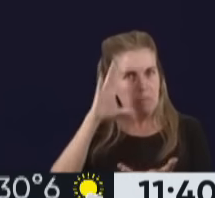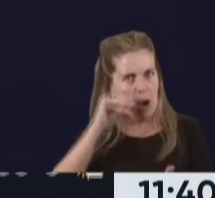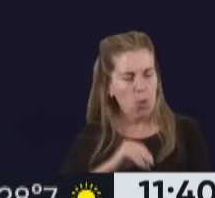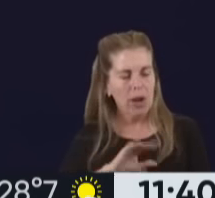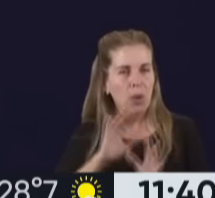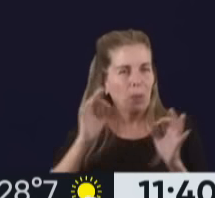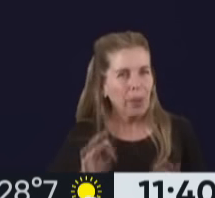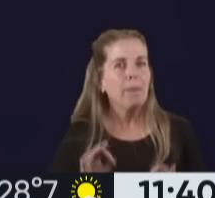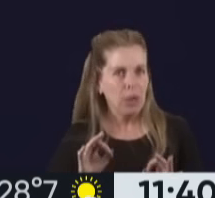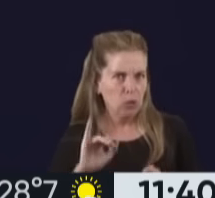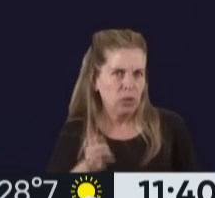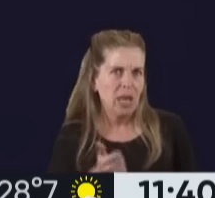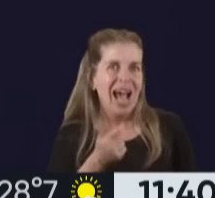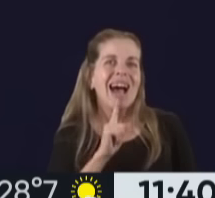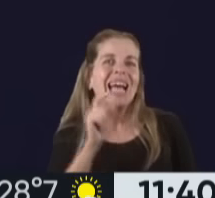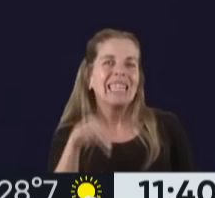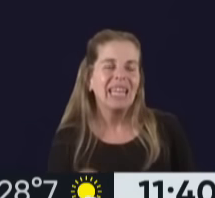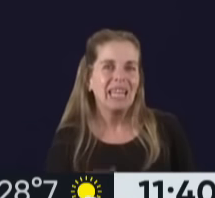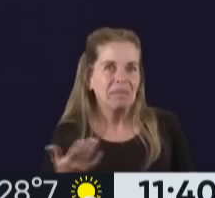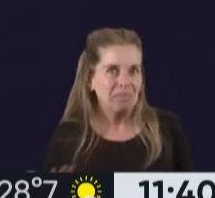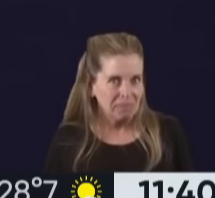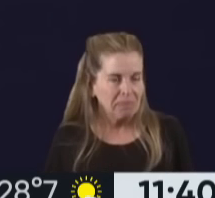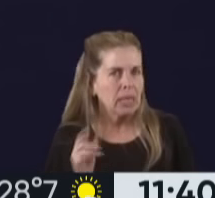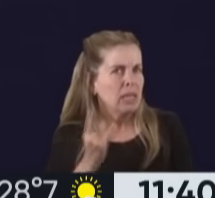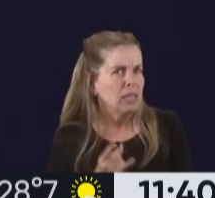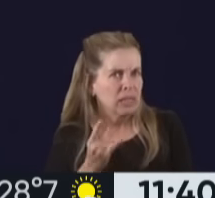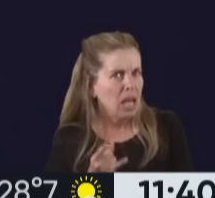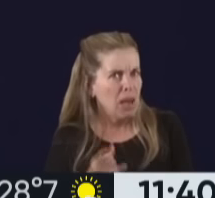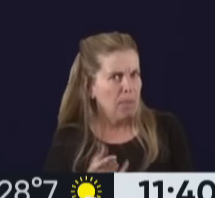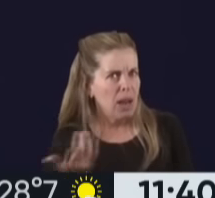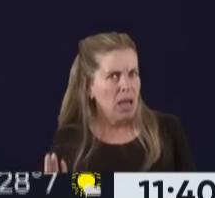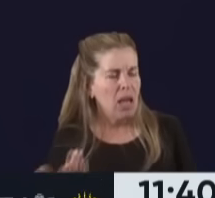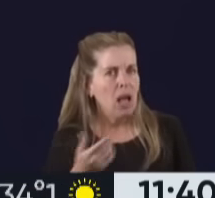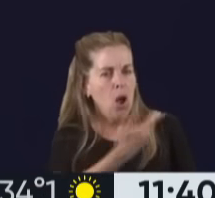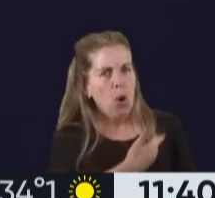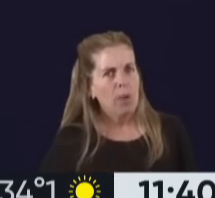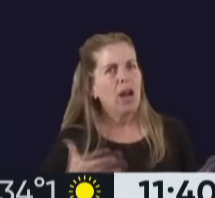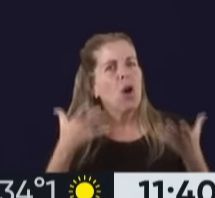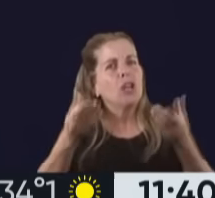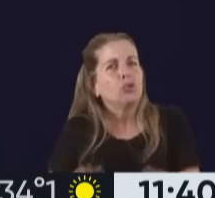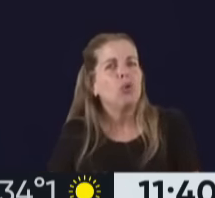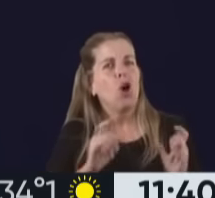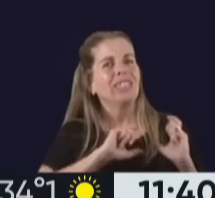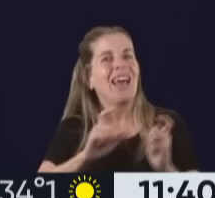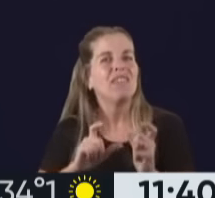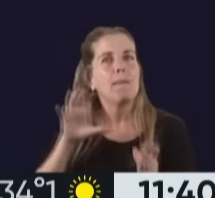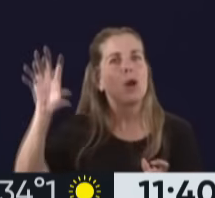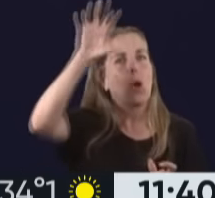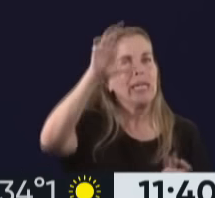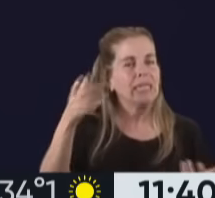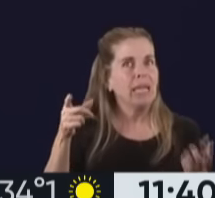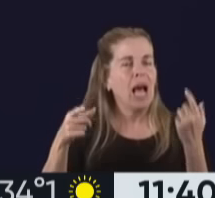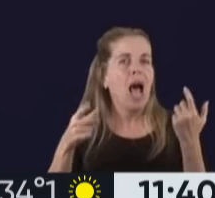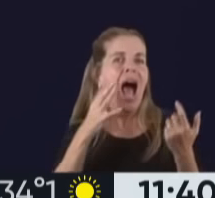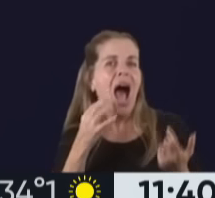pero efectivamente los ATN siempre fueron una herramienta que se utilizaron para asistir a las provincias que necesitaban ayuda por alguna emergencia climática